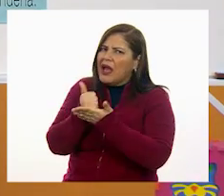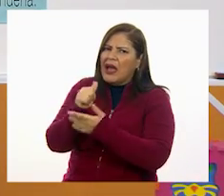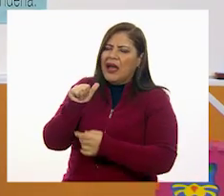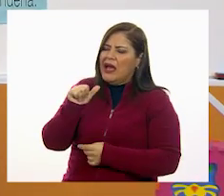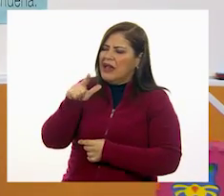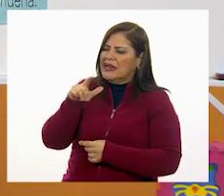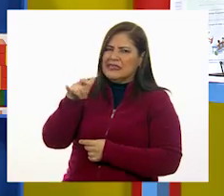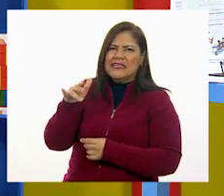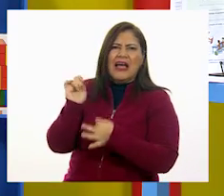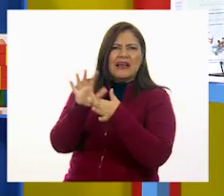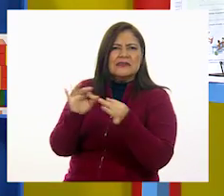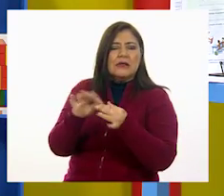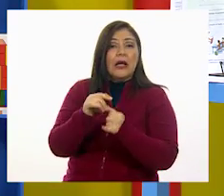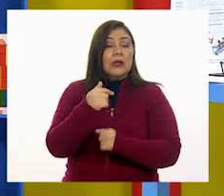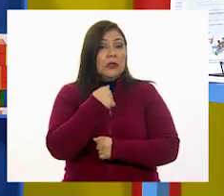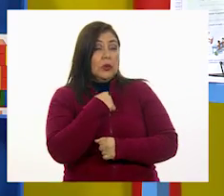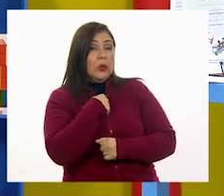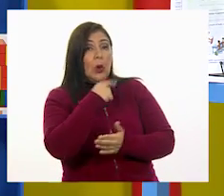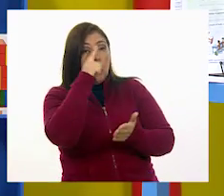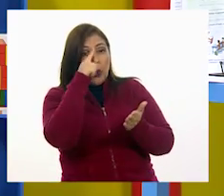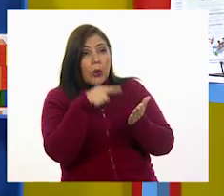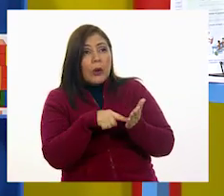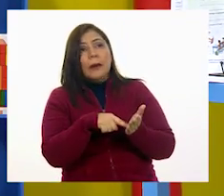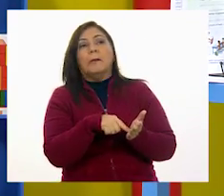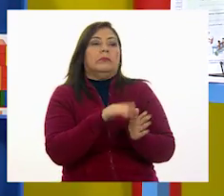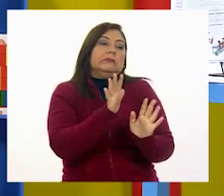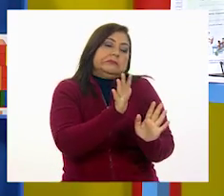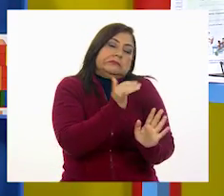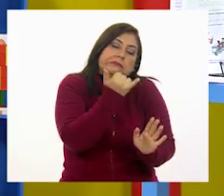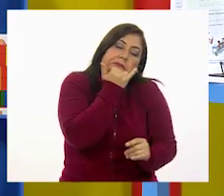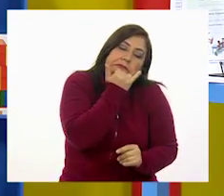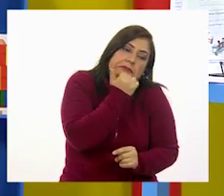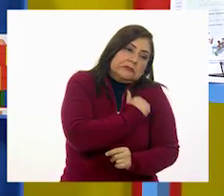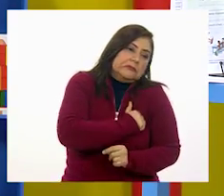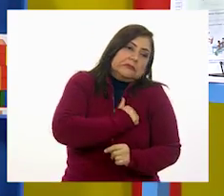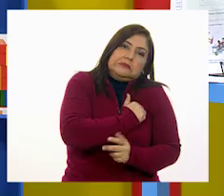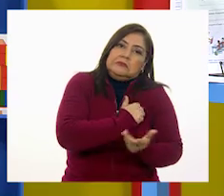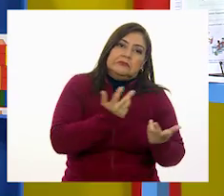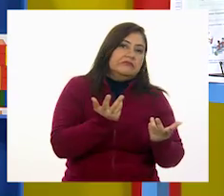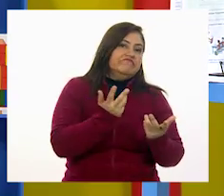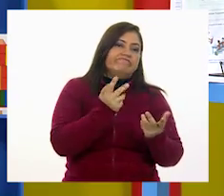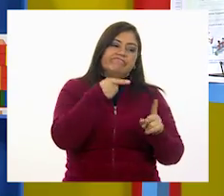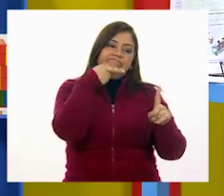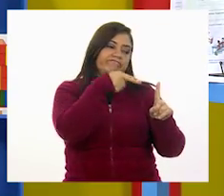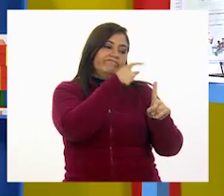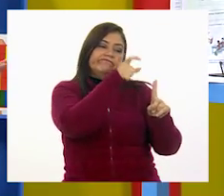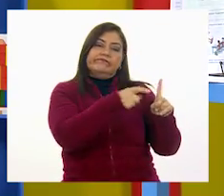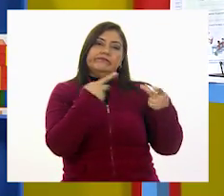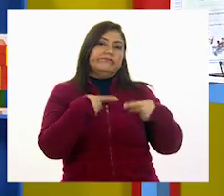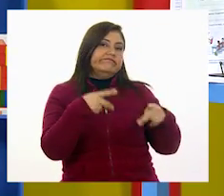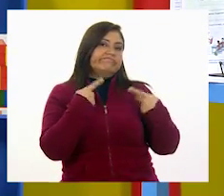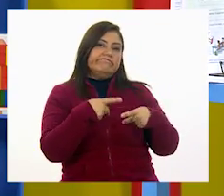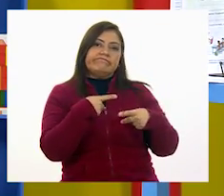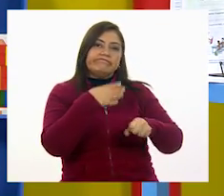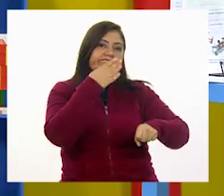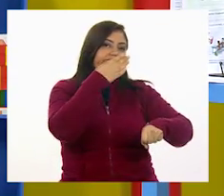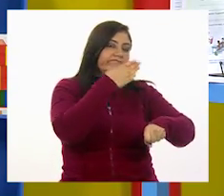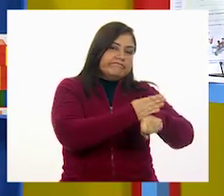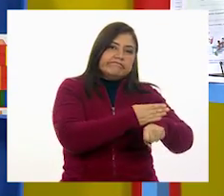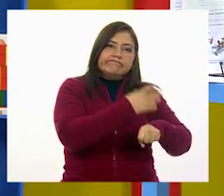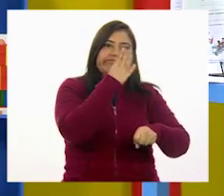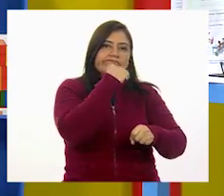a explicarles? Yo creo que aquí están diciendo: lo siento mucho, pero esta persona no puede cumplir su condena.